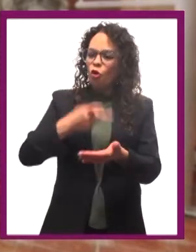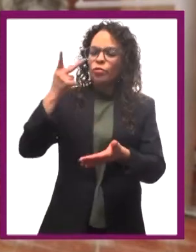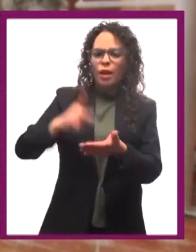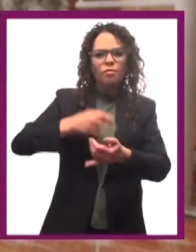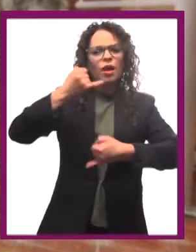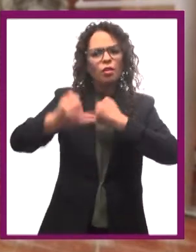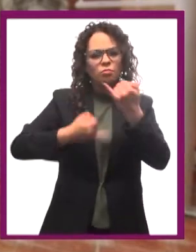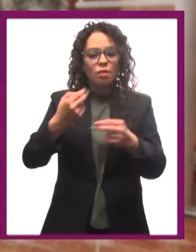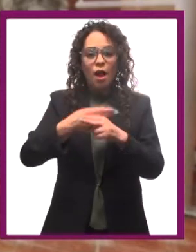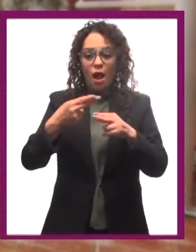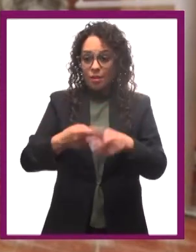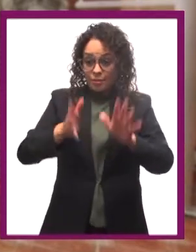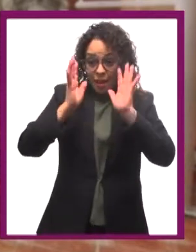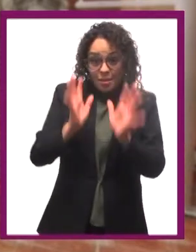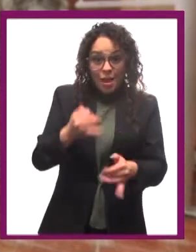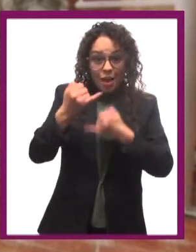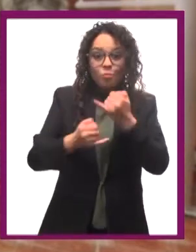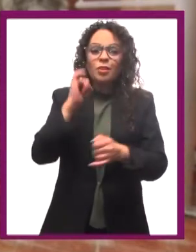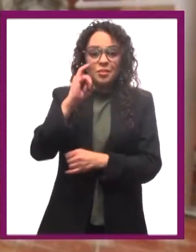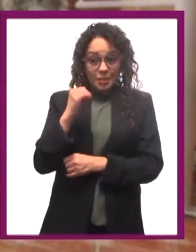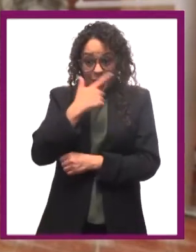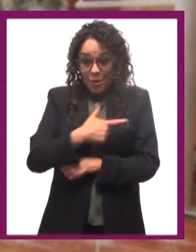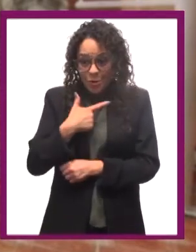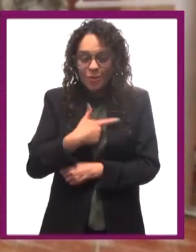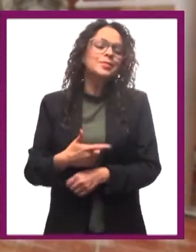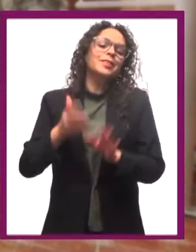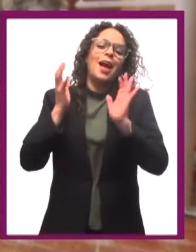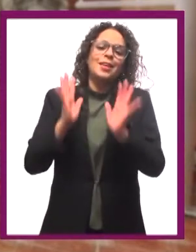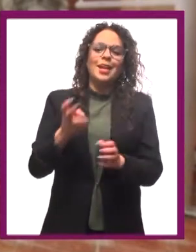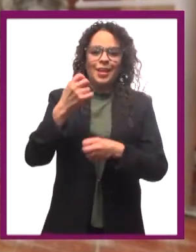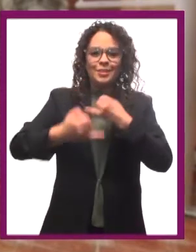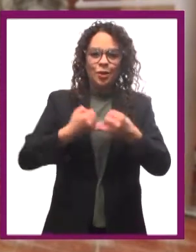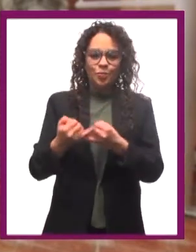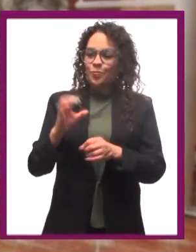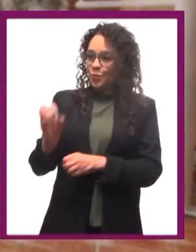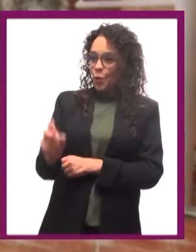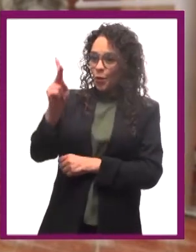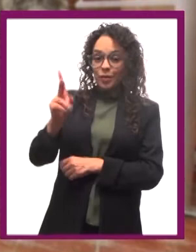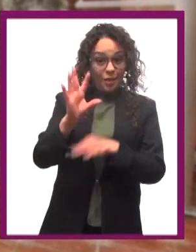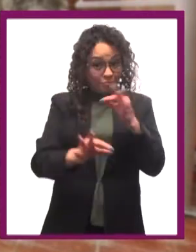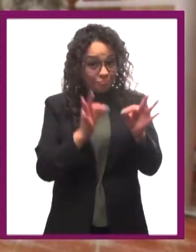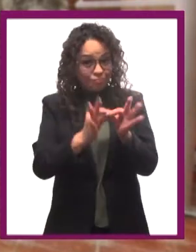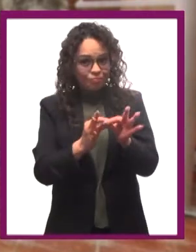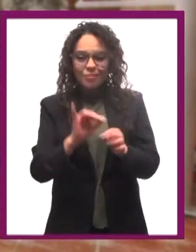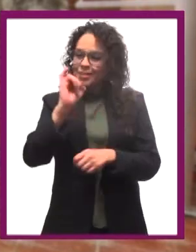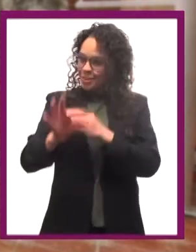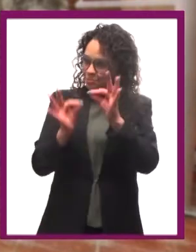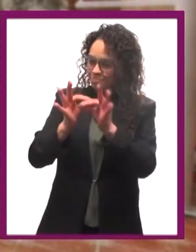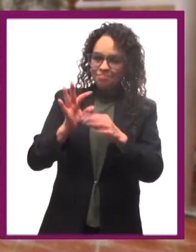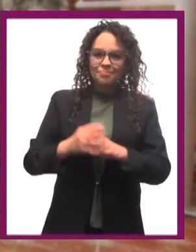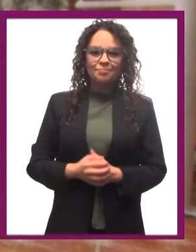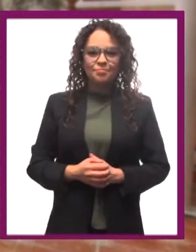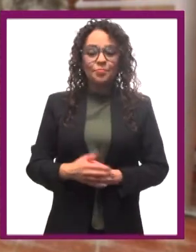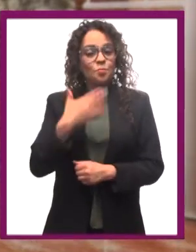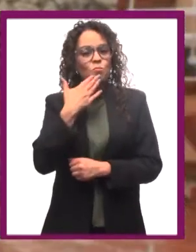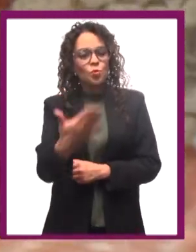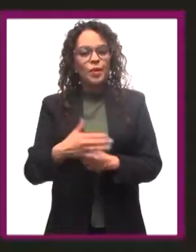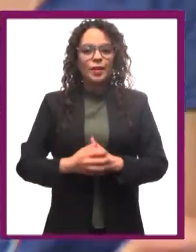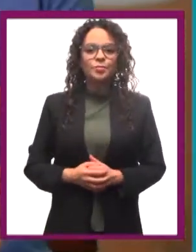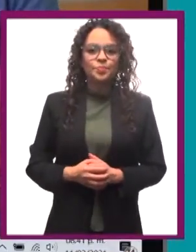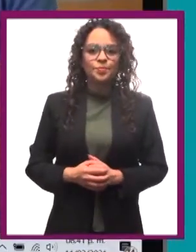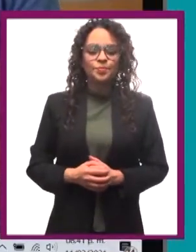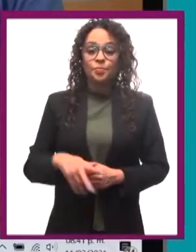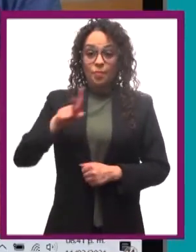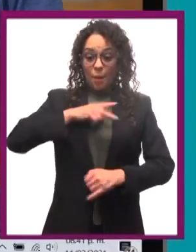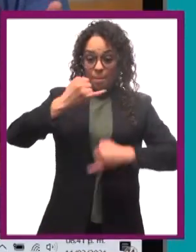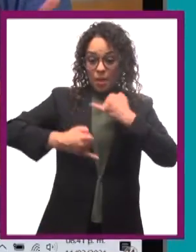vez, y volverlo a jugar hasta que tengamos un juego que nos guste. Va. ¿Listos? Listos.